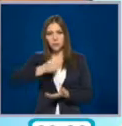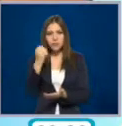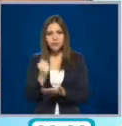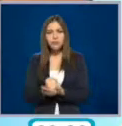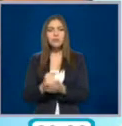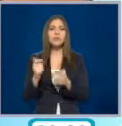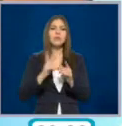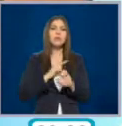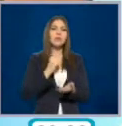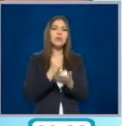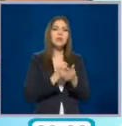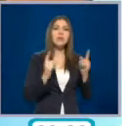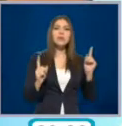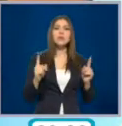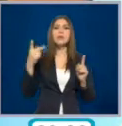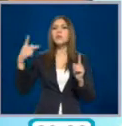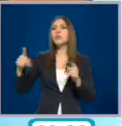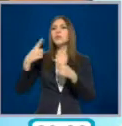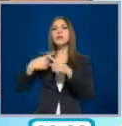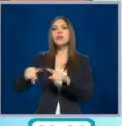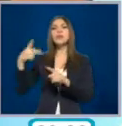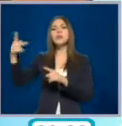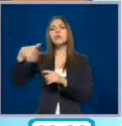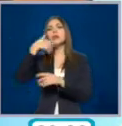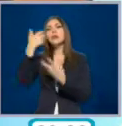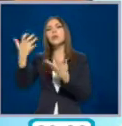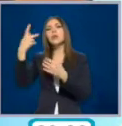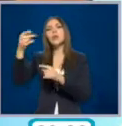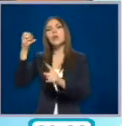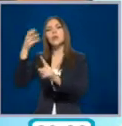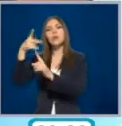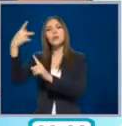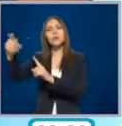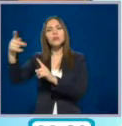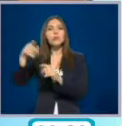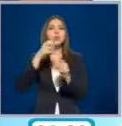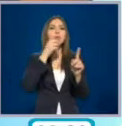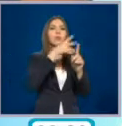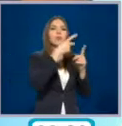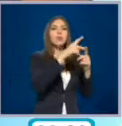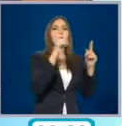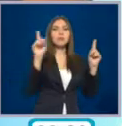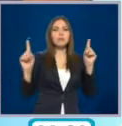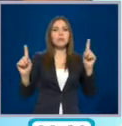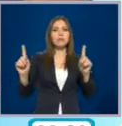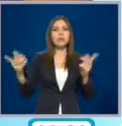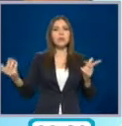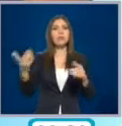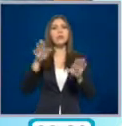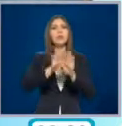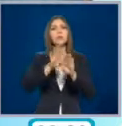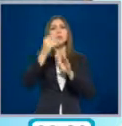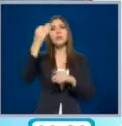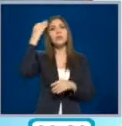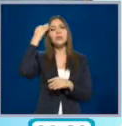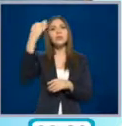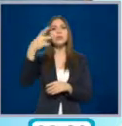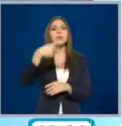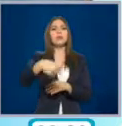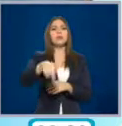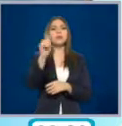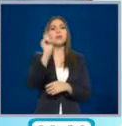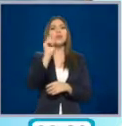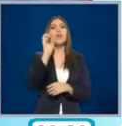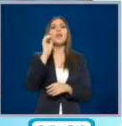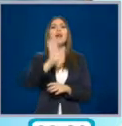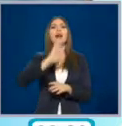cambias. ¿Cómo logras ser empático, trabajar la empatía en una relación que ya lleva mucho tiempo o que ya está